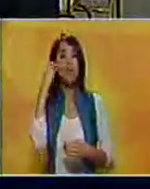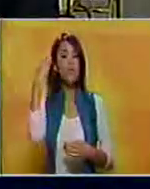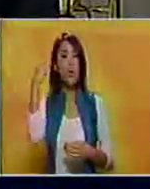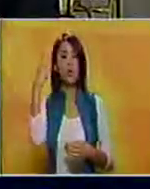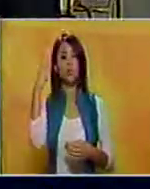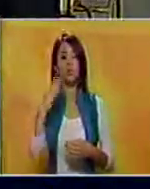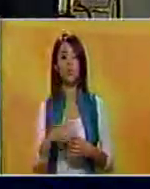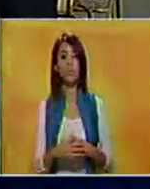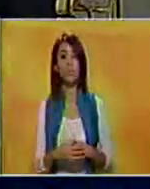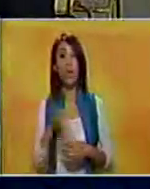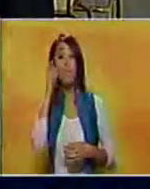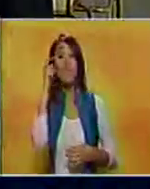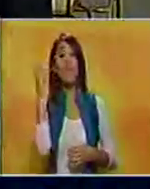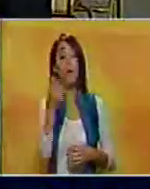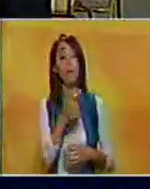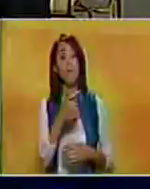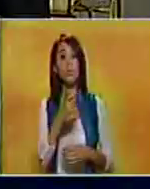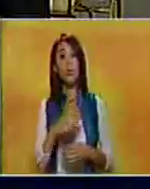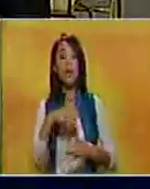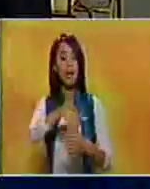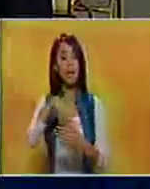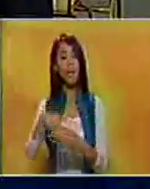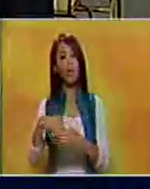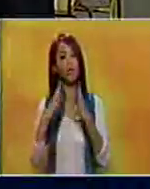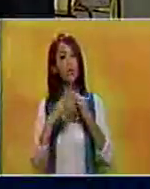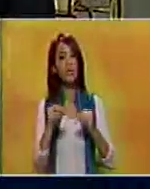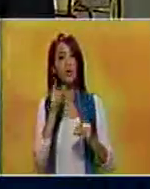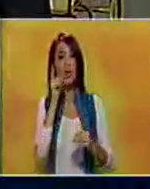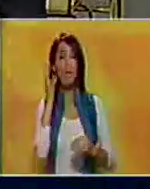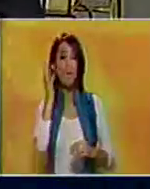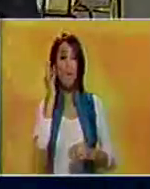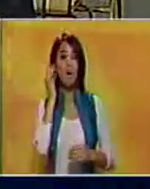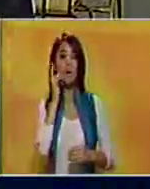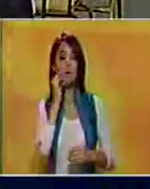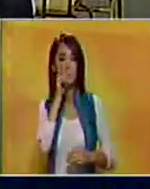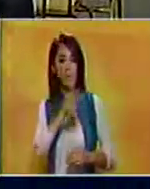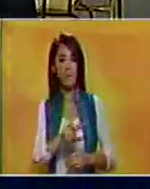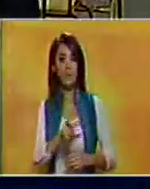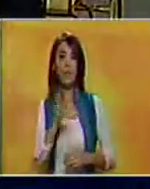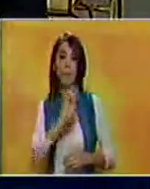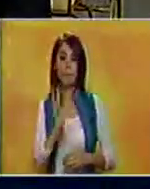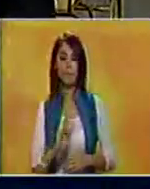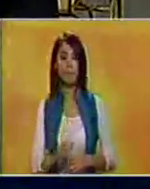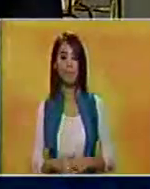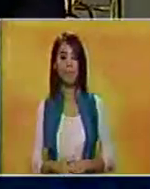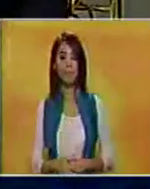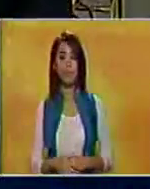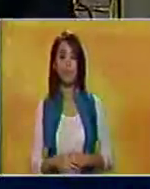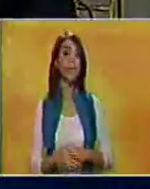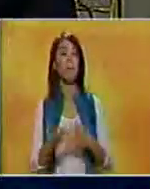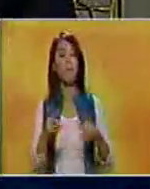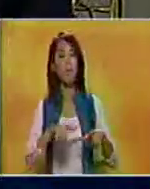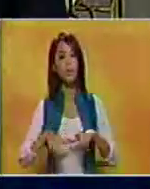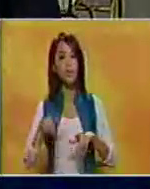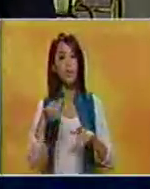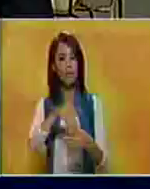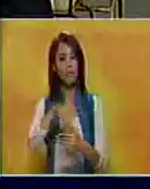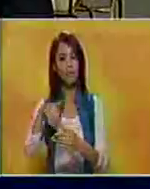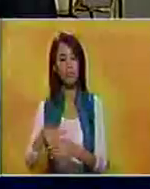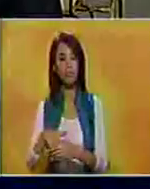del pueblo, que es la voz del voto de todas las mujeres, de todos los venezolanos, que vamos a concurrir a las máquinas de votación el